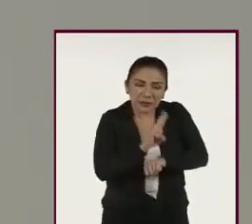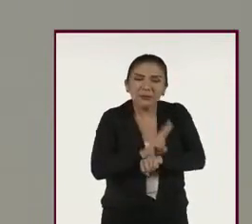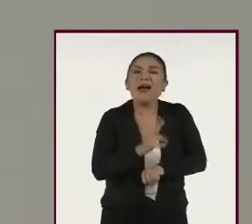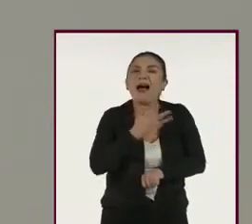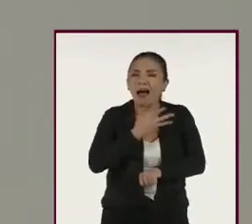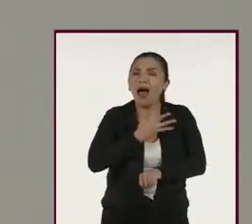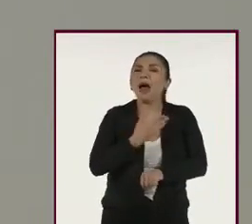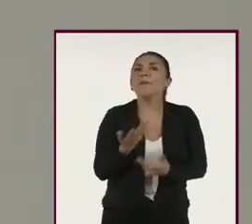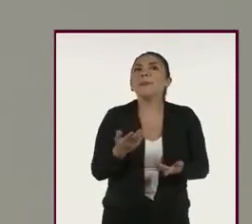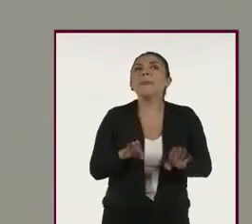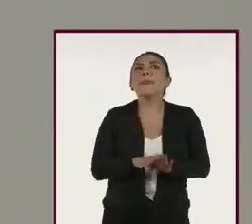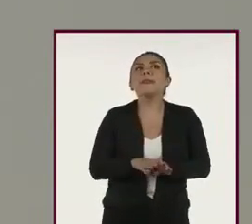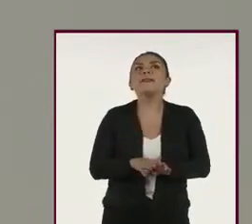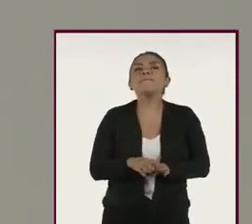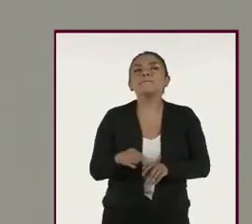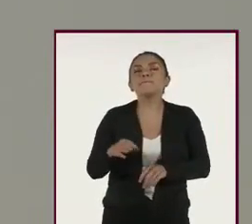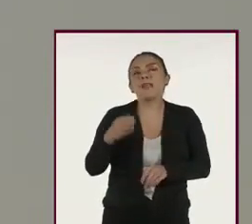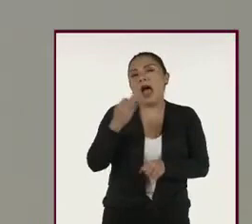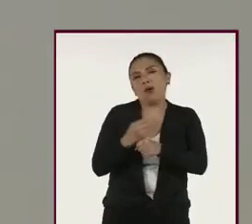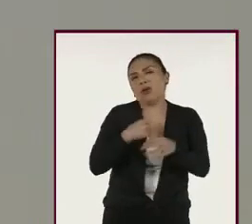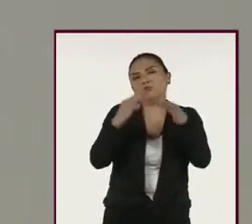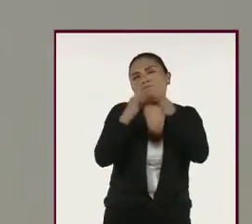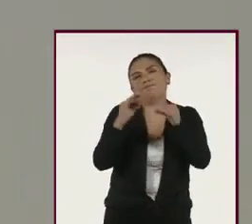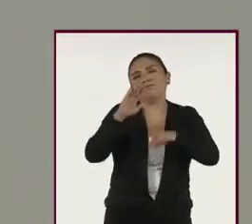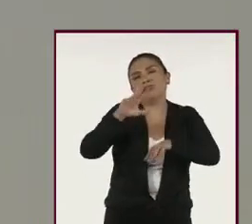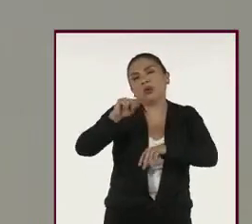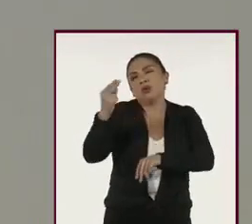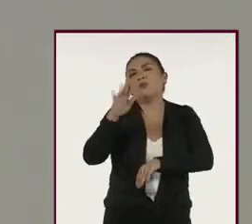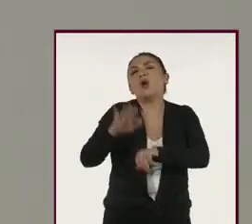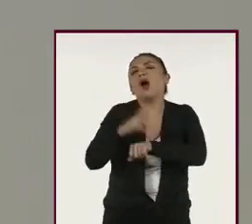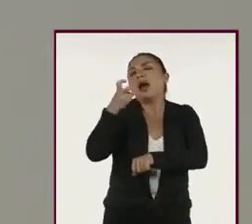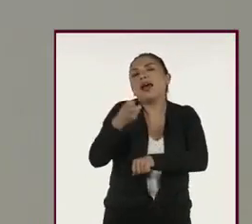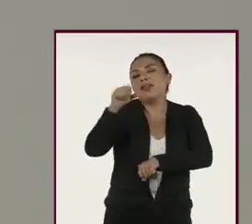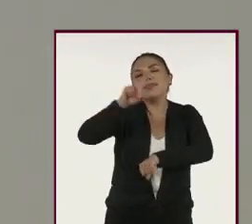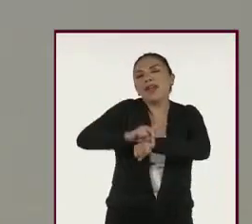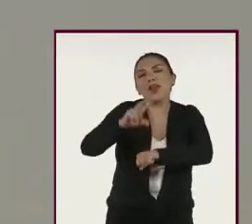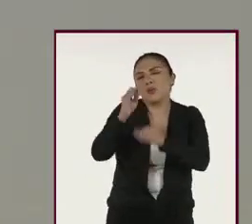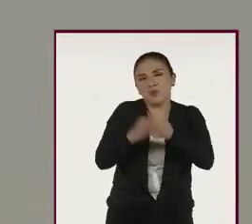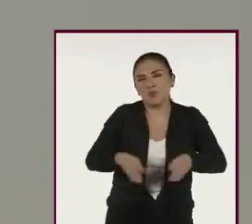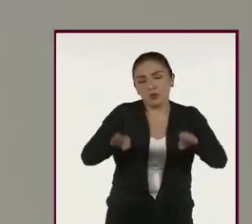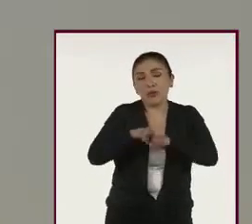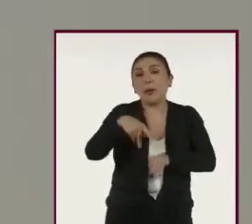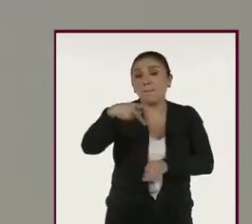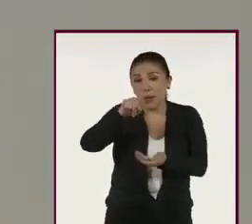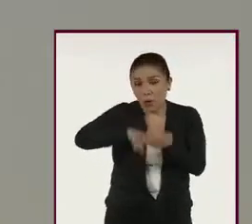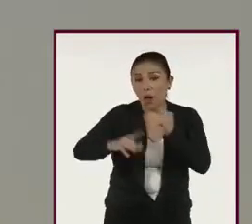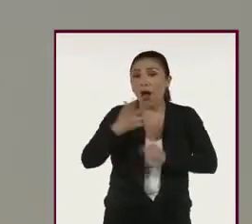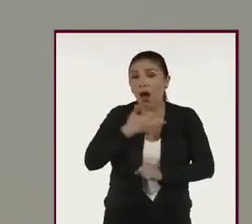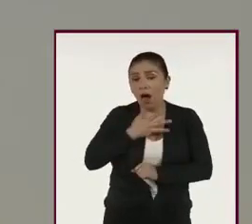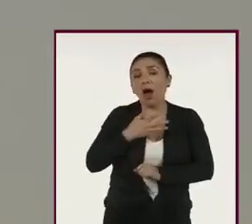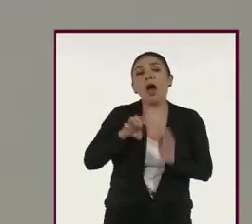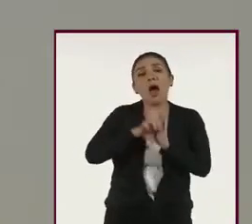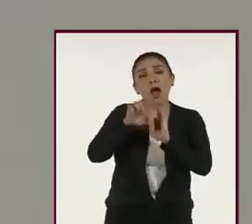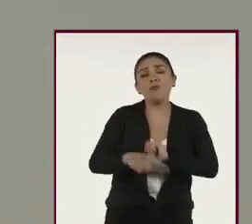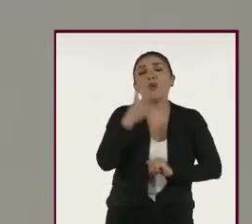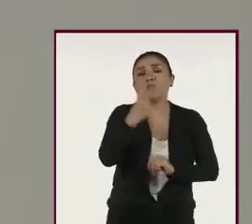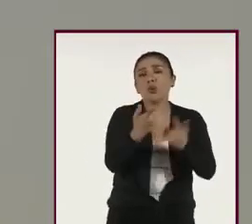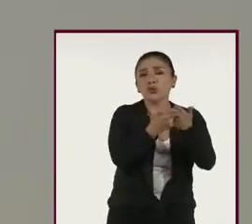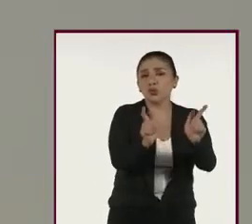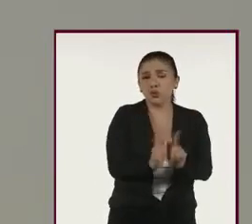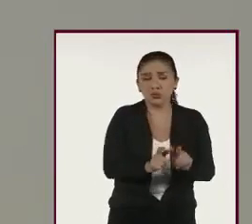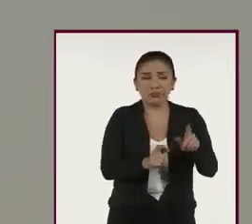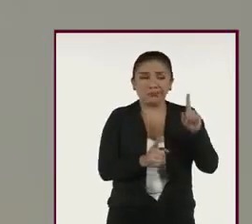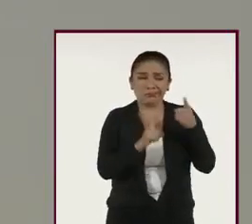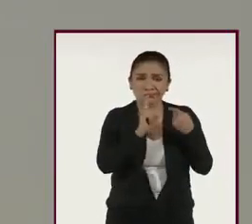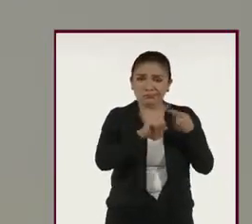preescolar. Ya no lo tocamos en este momento porque no era el objetivo de la presentación, pero dentro de los trastornos de alimentación tenemos 2 grandes grupos. Uno son